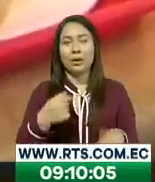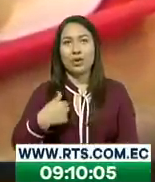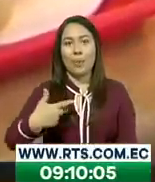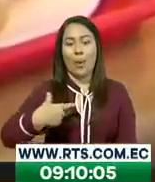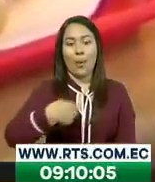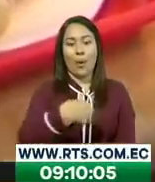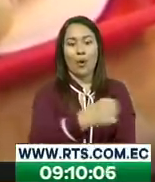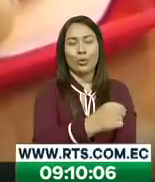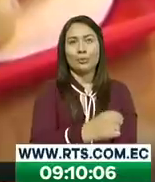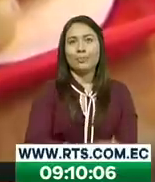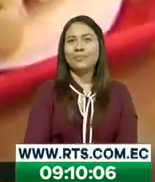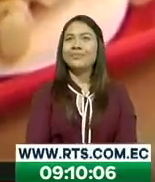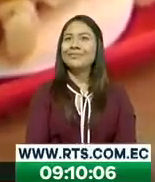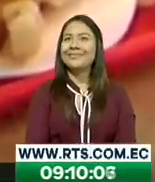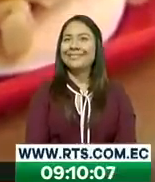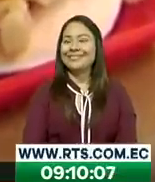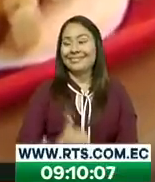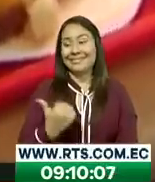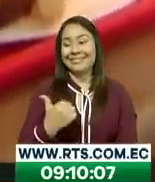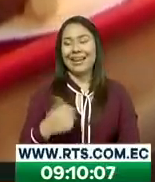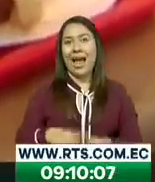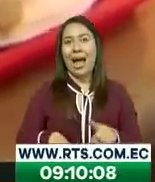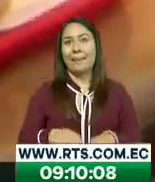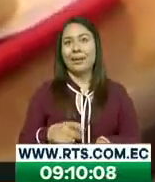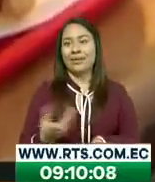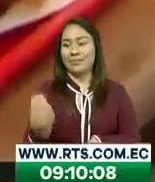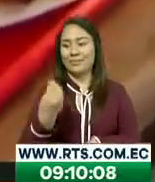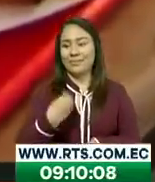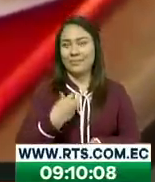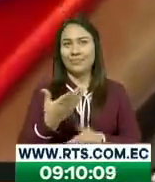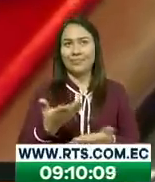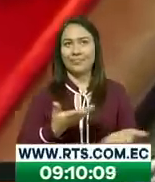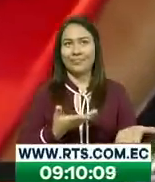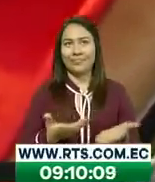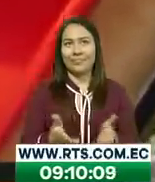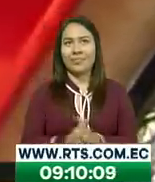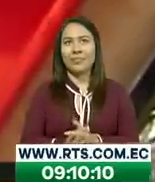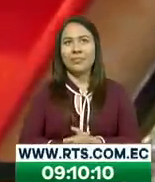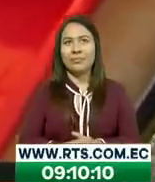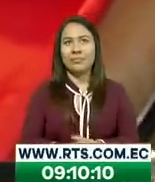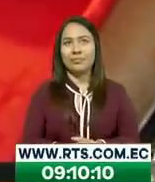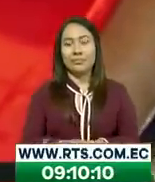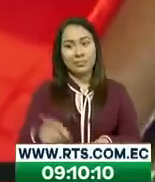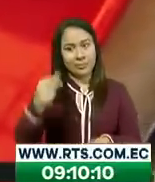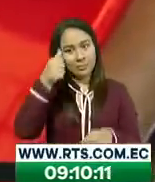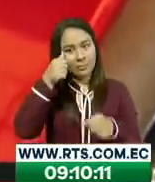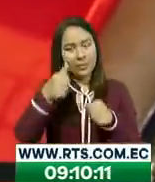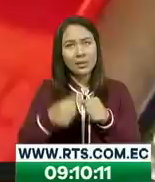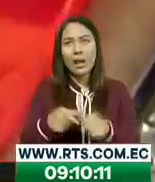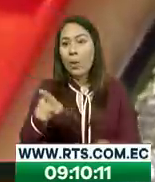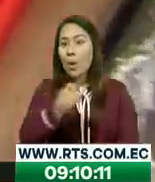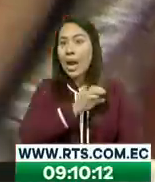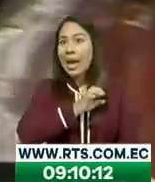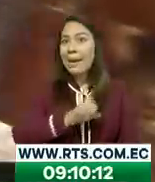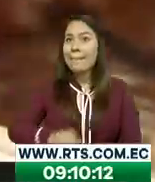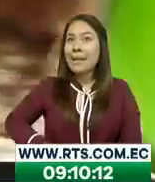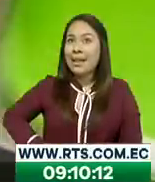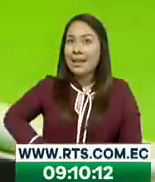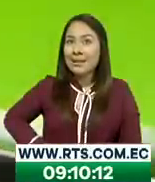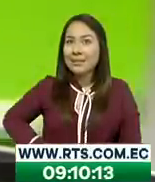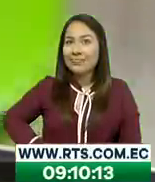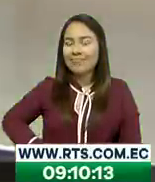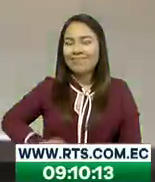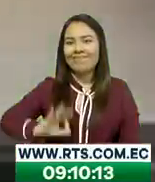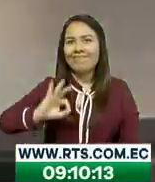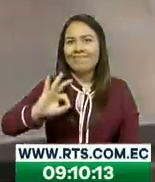acá con el amigo que los va a atender, por supuesto, muy bien. Me dice, Pili, ¿se acuerda? Pili, usted es melecista y ahí